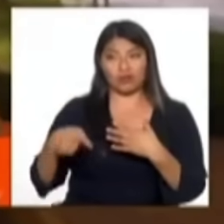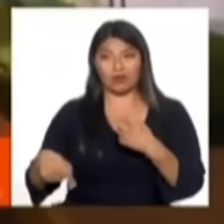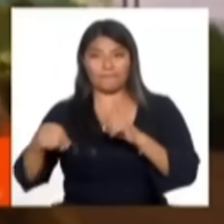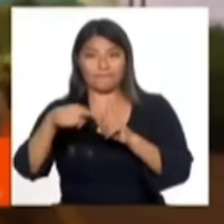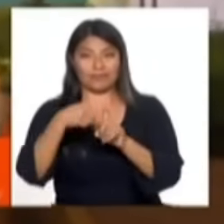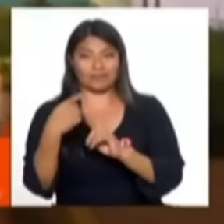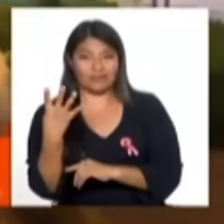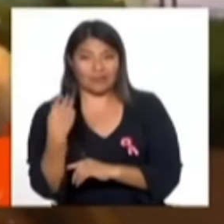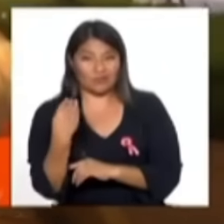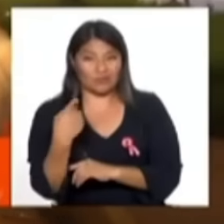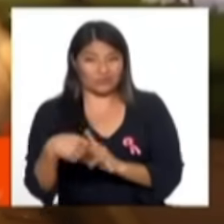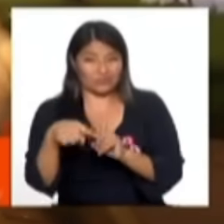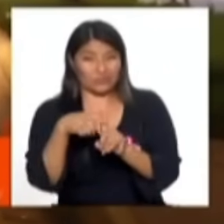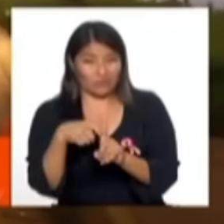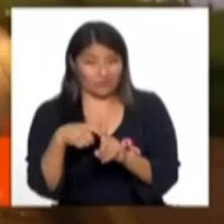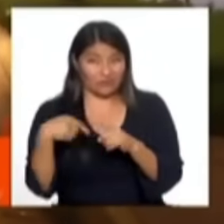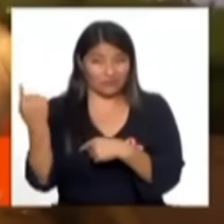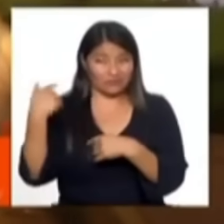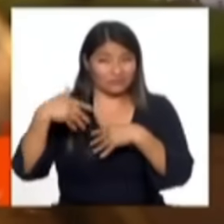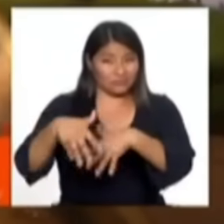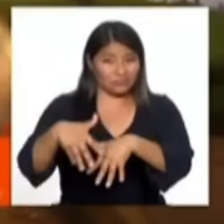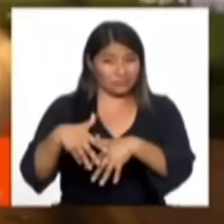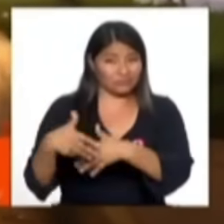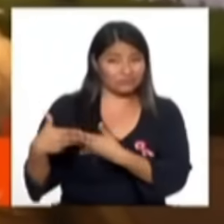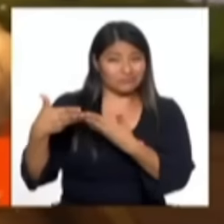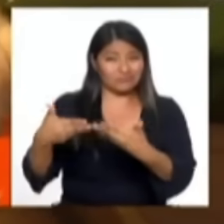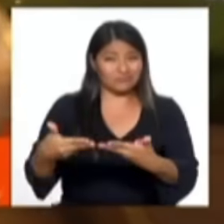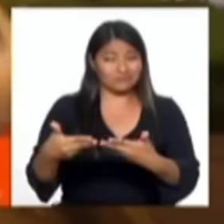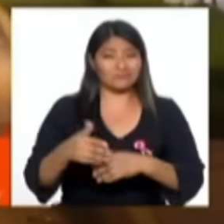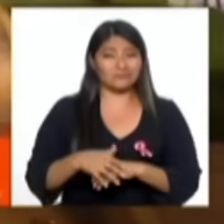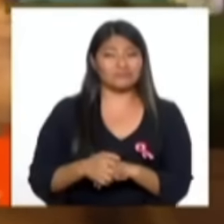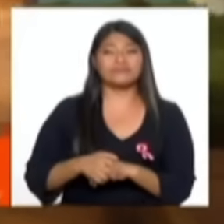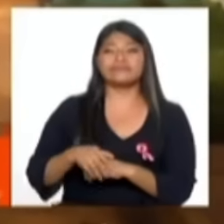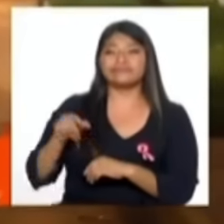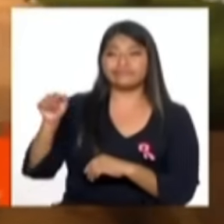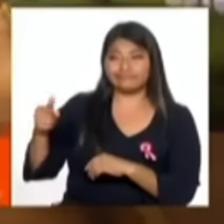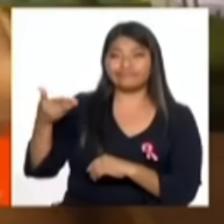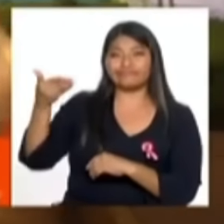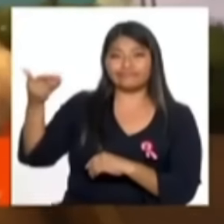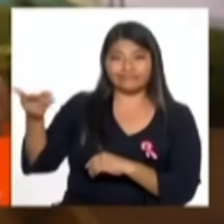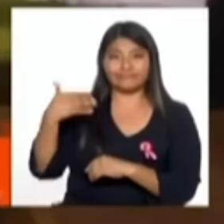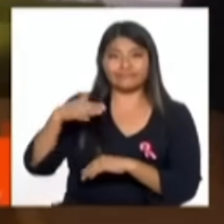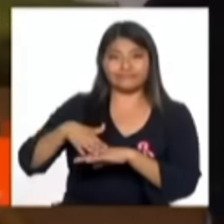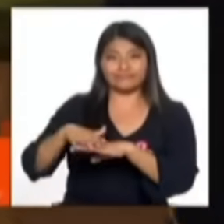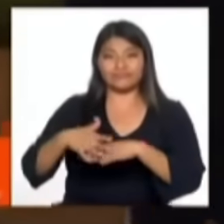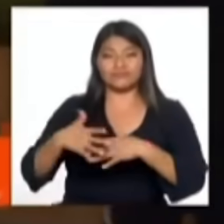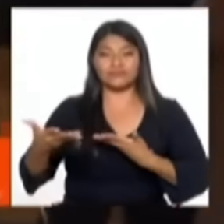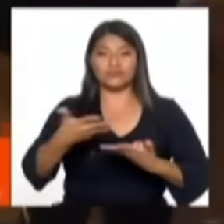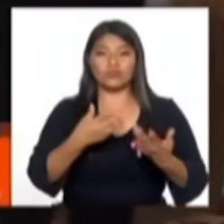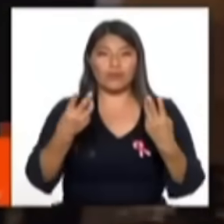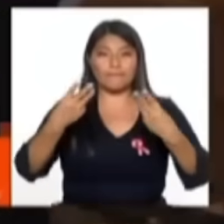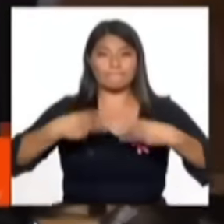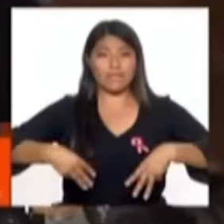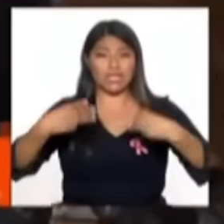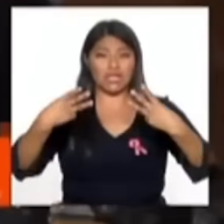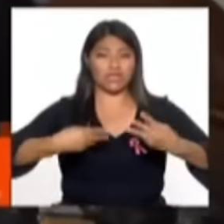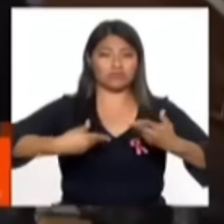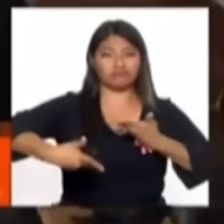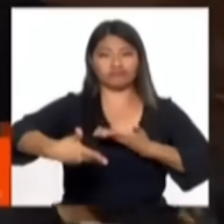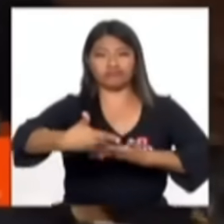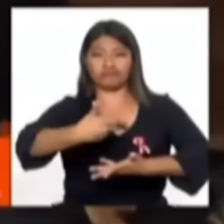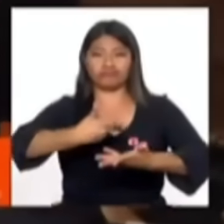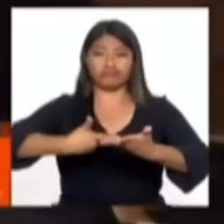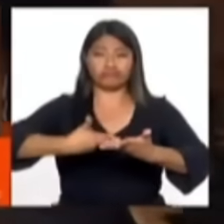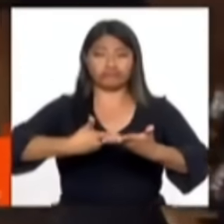partir del 15 de julio con esta nueva disposición. También estamos con el señor René Almendre, que también es dirigente de los comerciantes de EMSA, para conversar acerca de